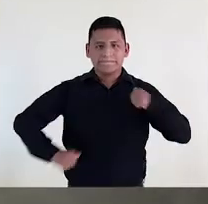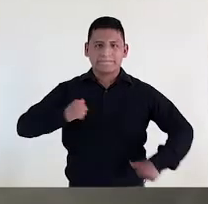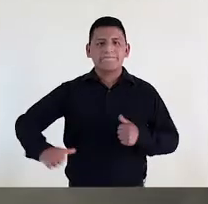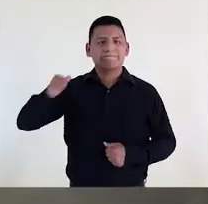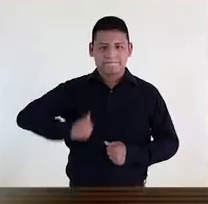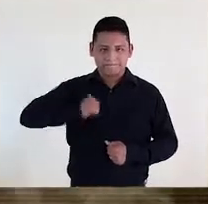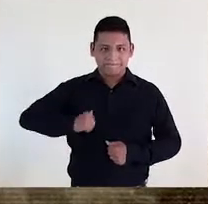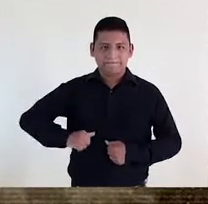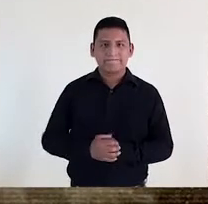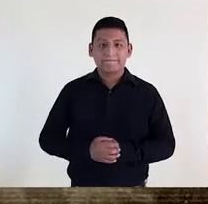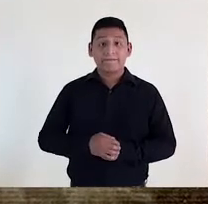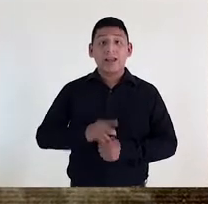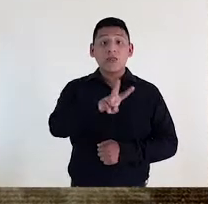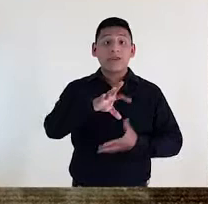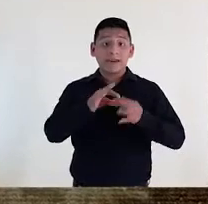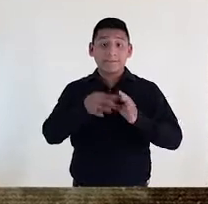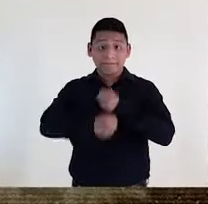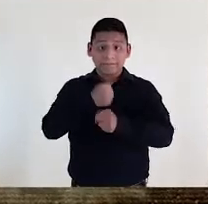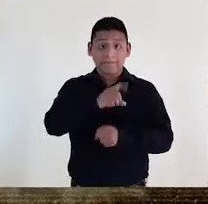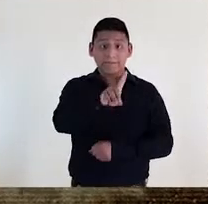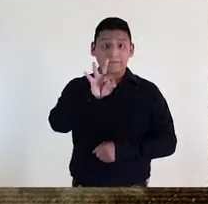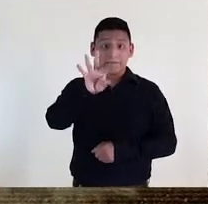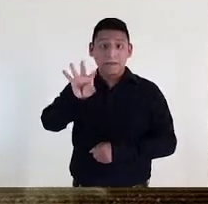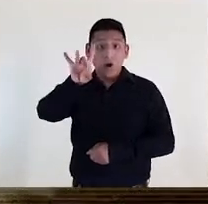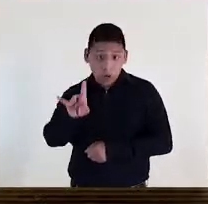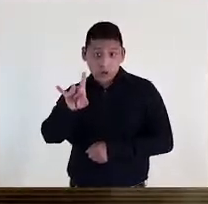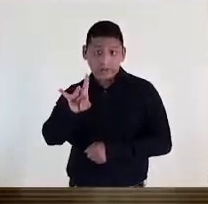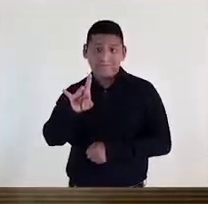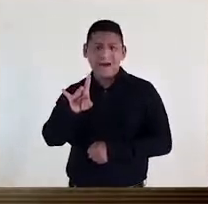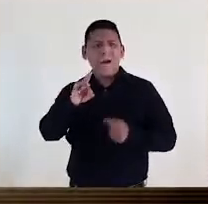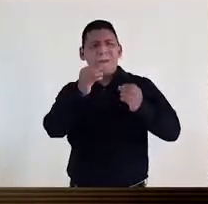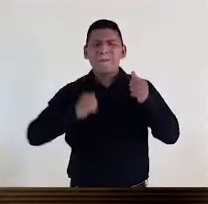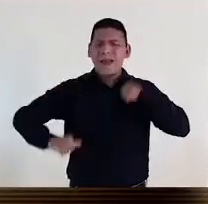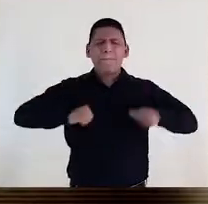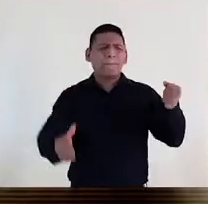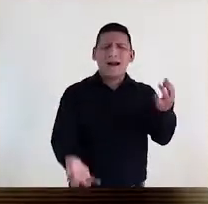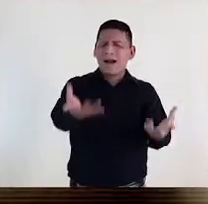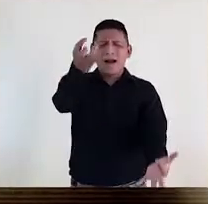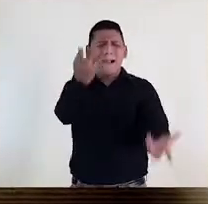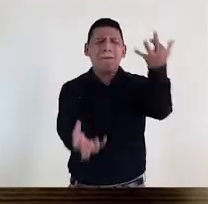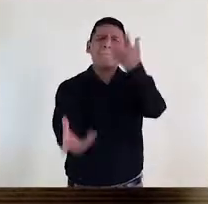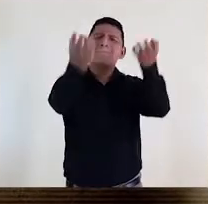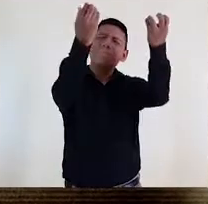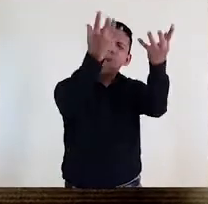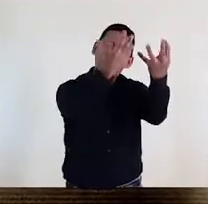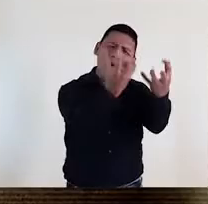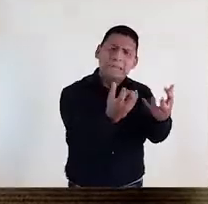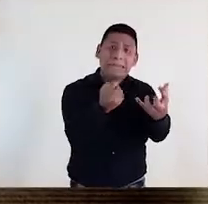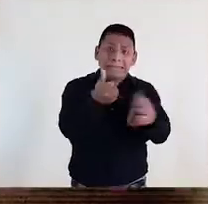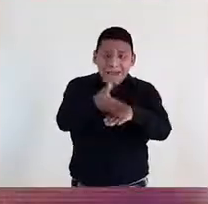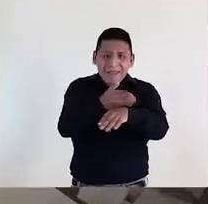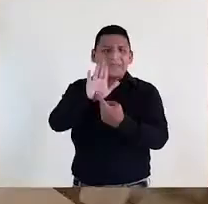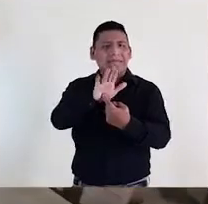Teatro Municipal. El 2 de agosto de 1998, un incendio arrastró con este teatro municipal antes de